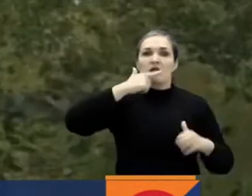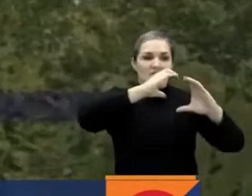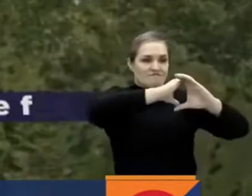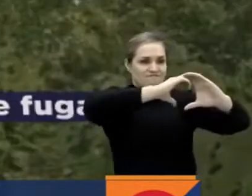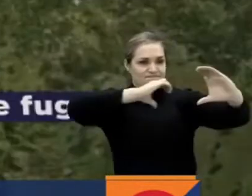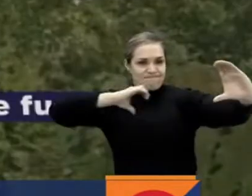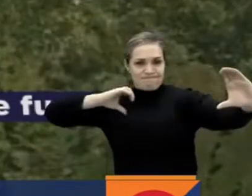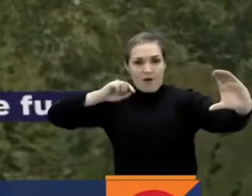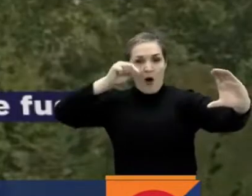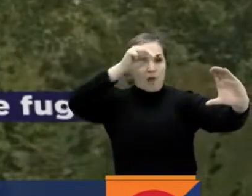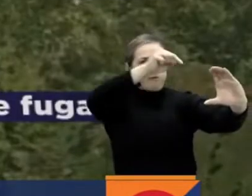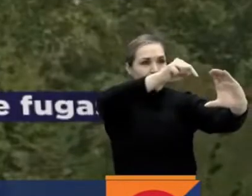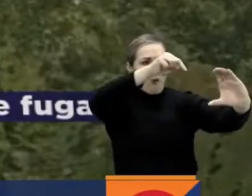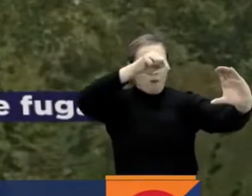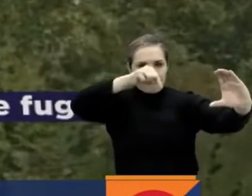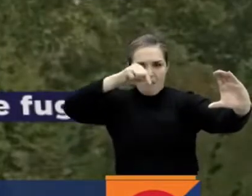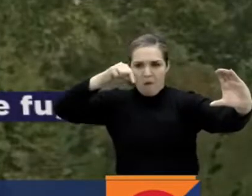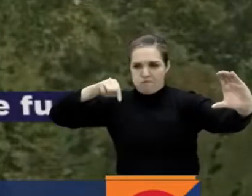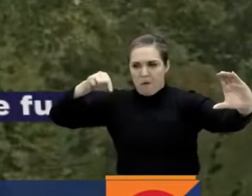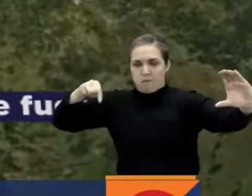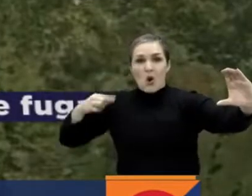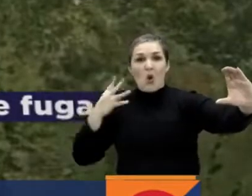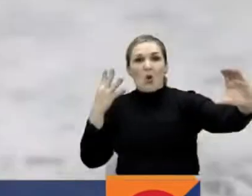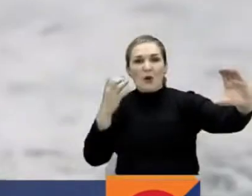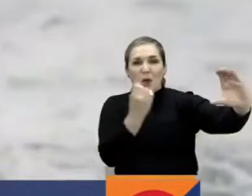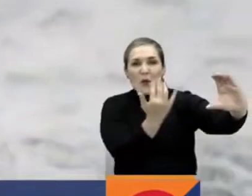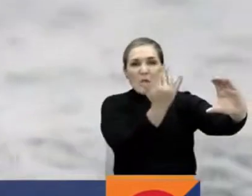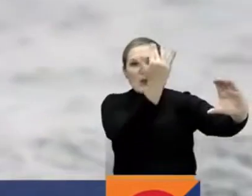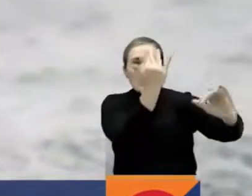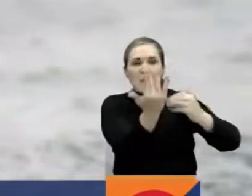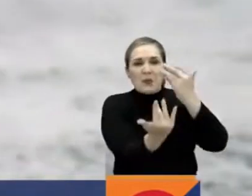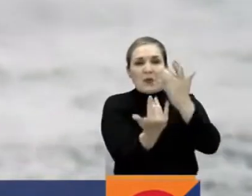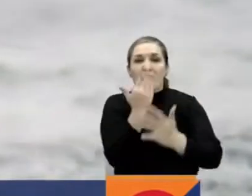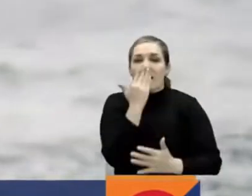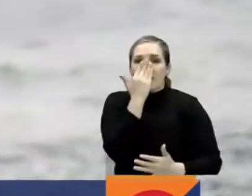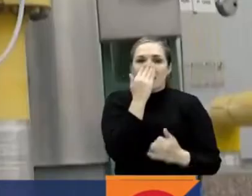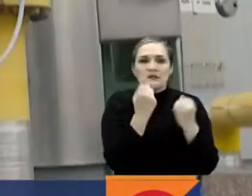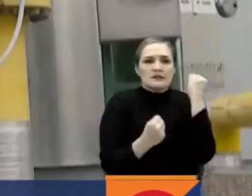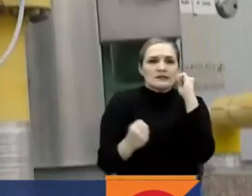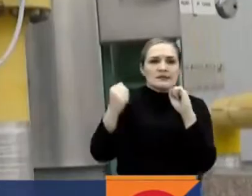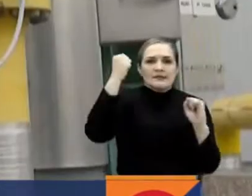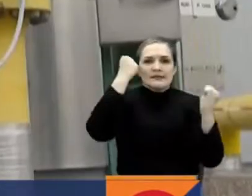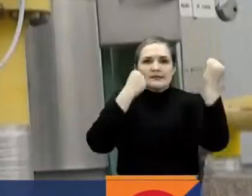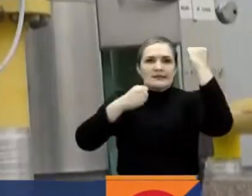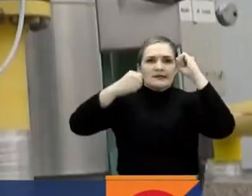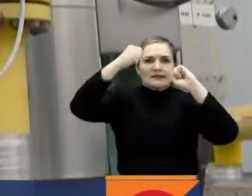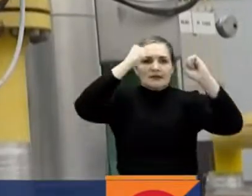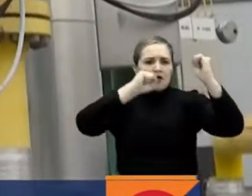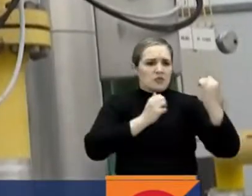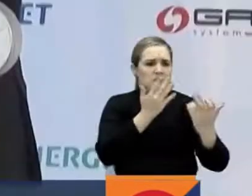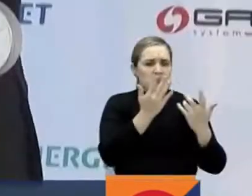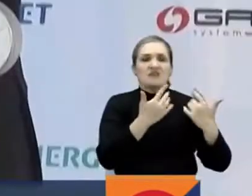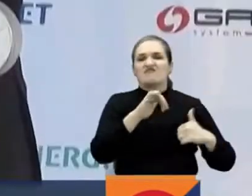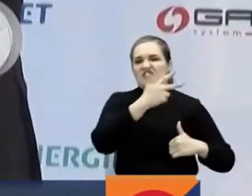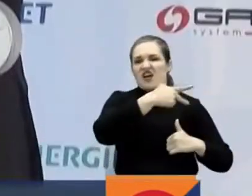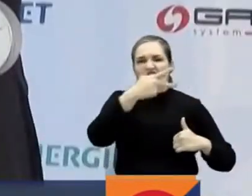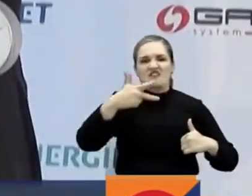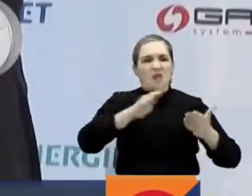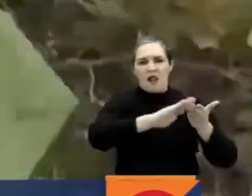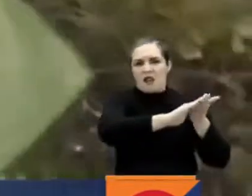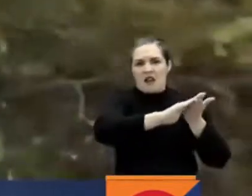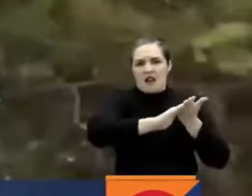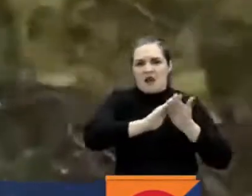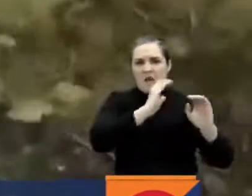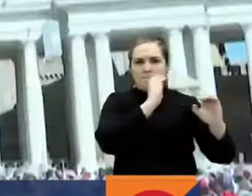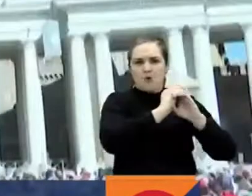los gasoductos rusos Nord Stream en el Báltico y que elevaron el momento a momento de tensión por la guerra en Ucrania, tildado mutuamente como sabotaje